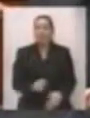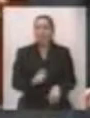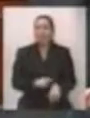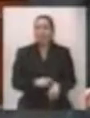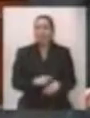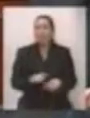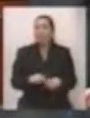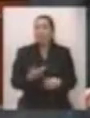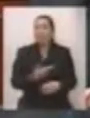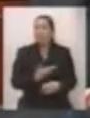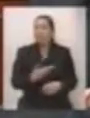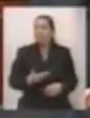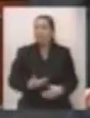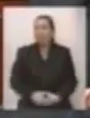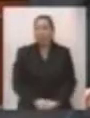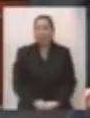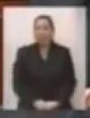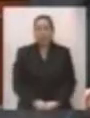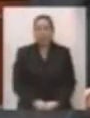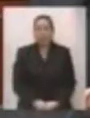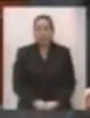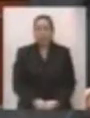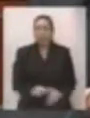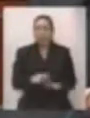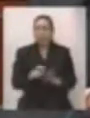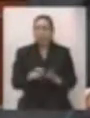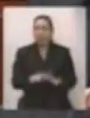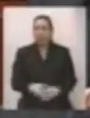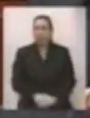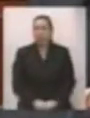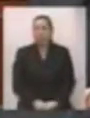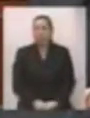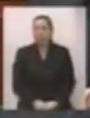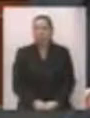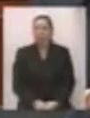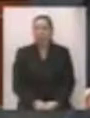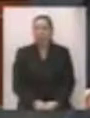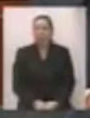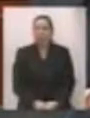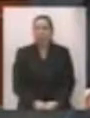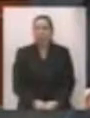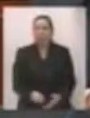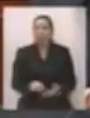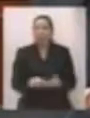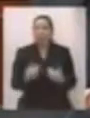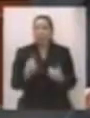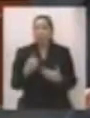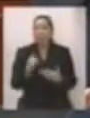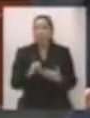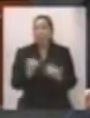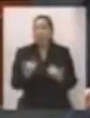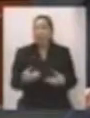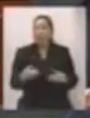tiempo, depende de lo que diga el presidente y el creador de este proyecto, el señor Shehade, en qué posibilidades tendríamos para que